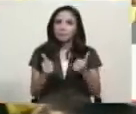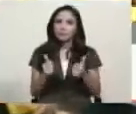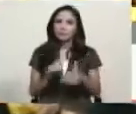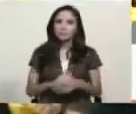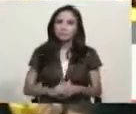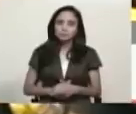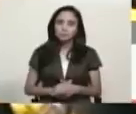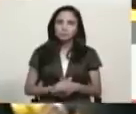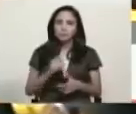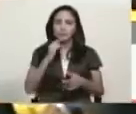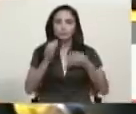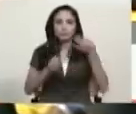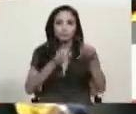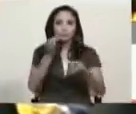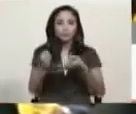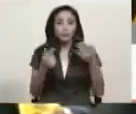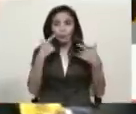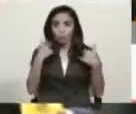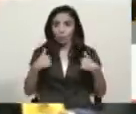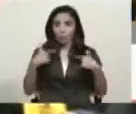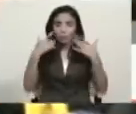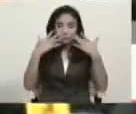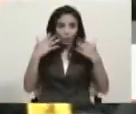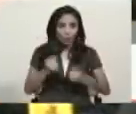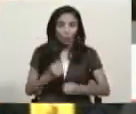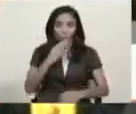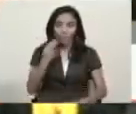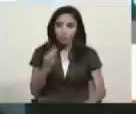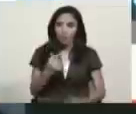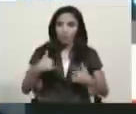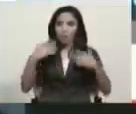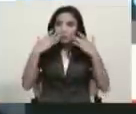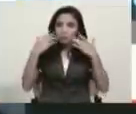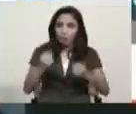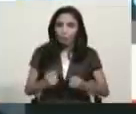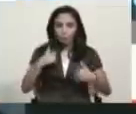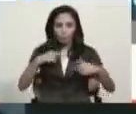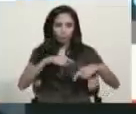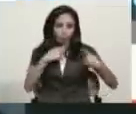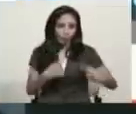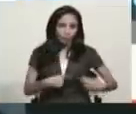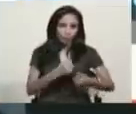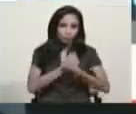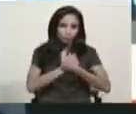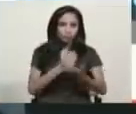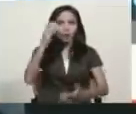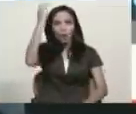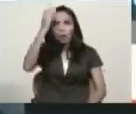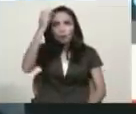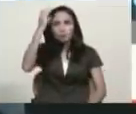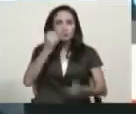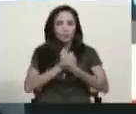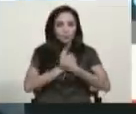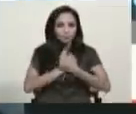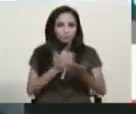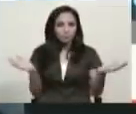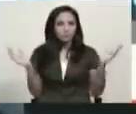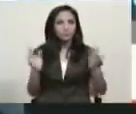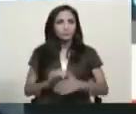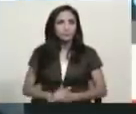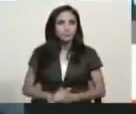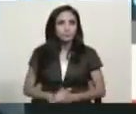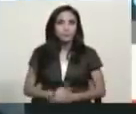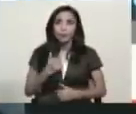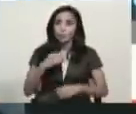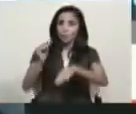con que expresa, y estoy seguro, lo que llevan ustedes en su corazón, en su conciencia. Y yo le dije,